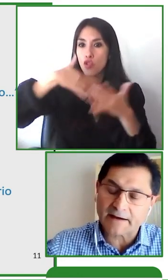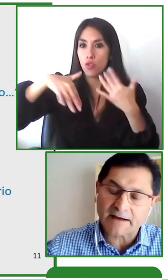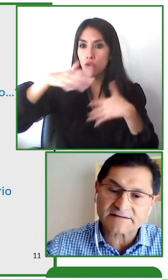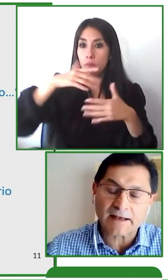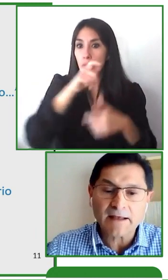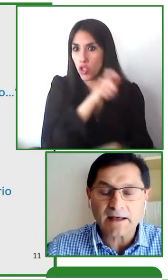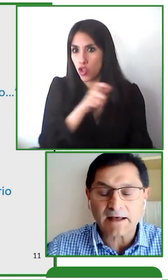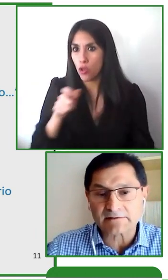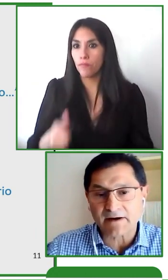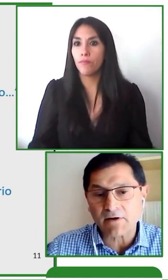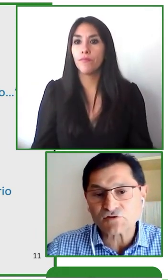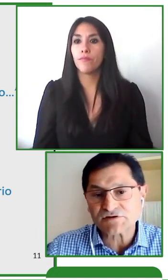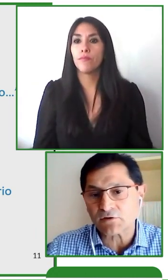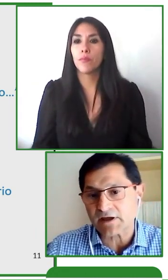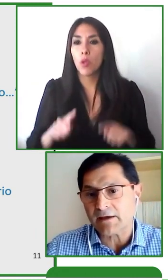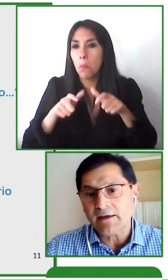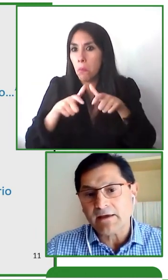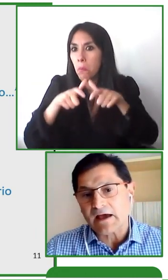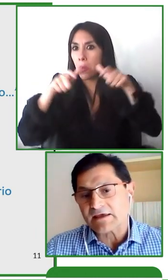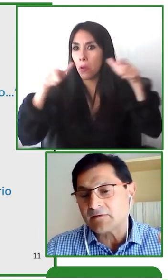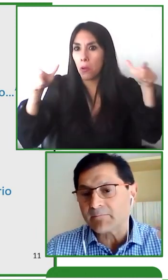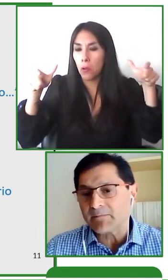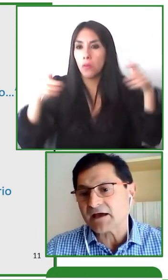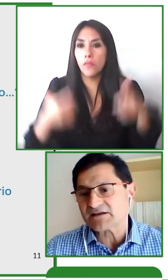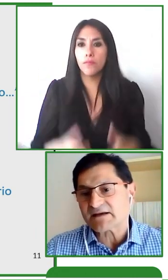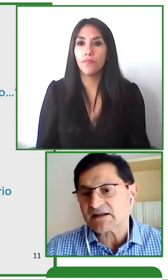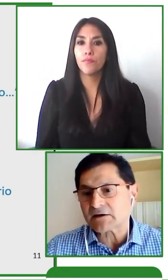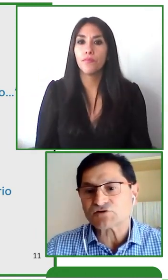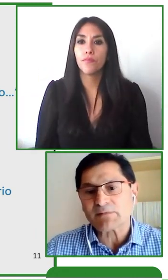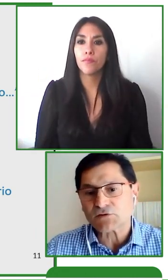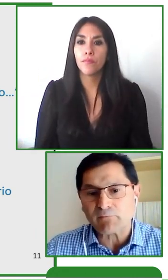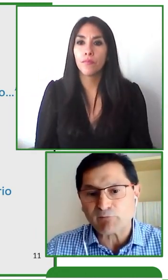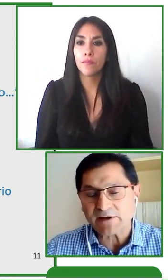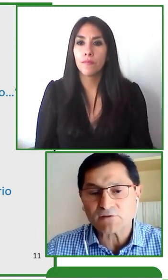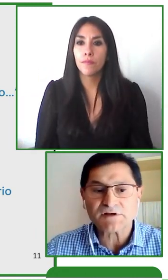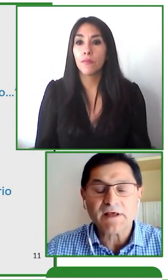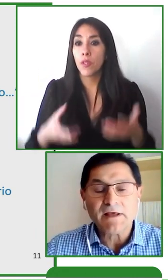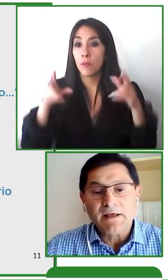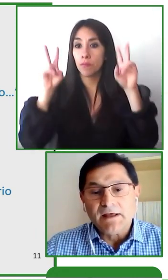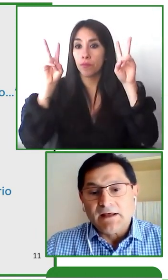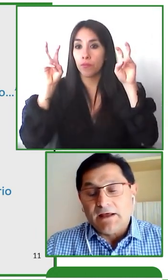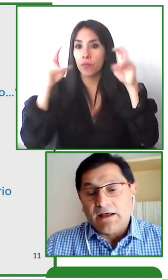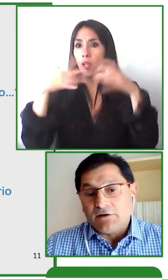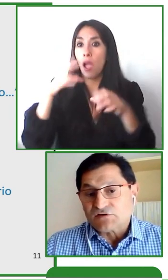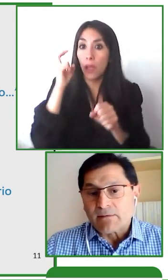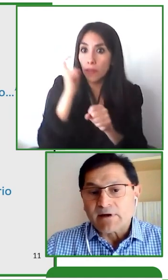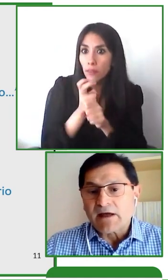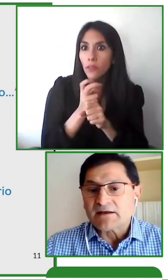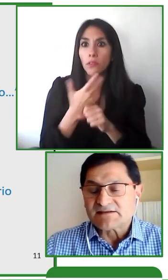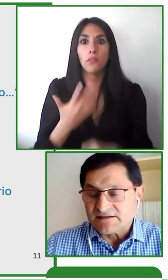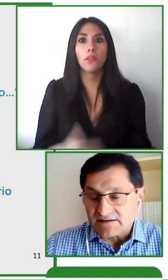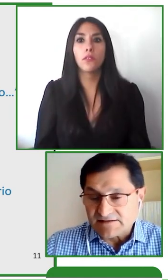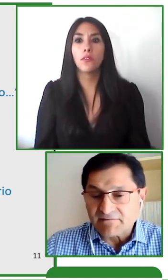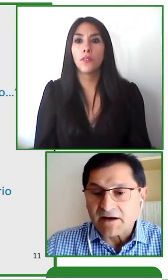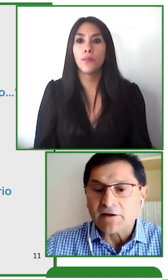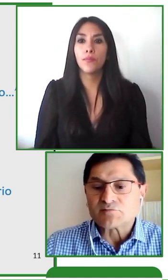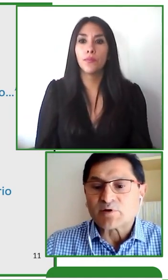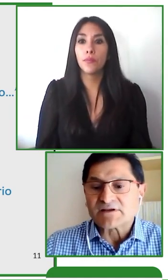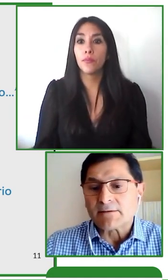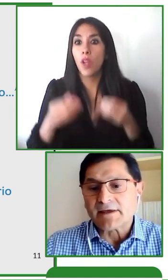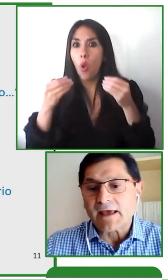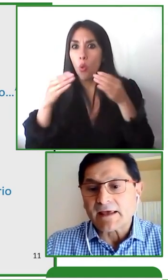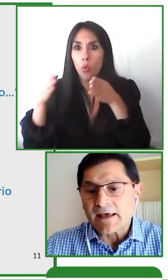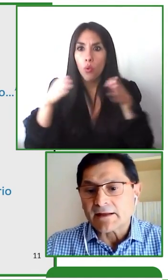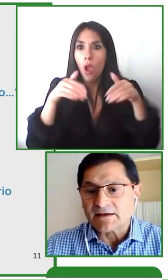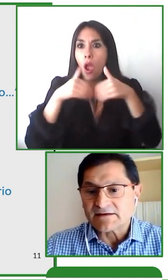el viaje de casa al trabajo, sino que añaden viajes más largos y más complejos. Los familiares están tranquilos